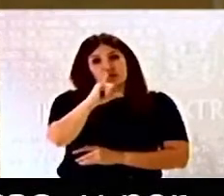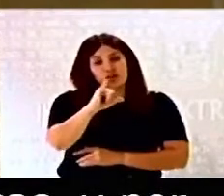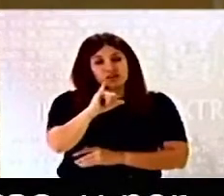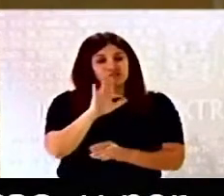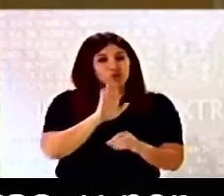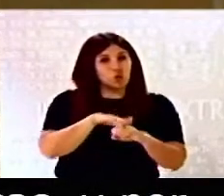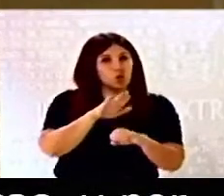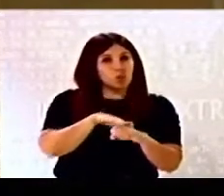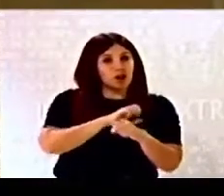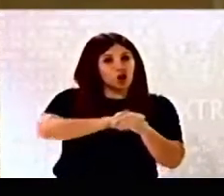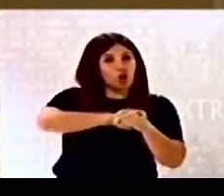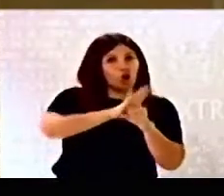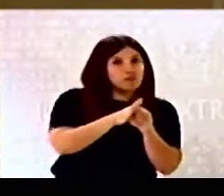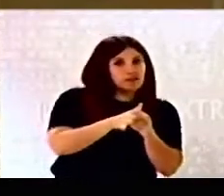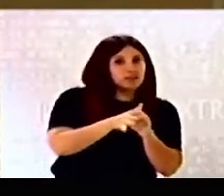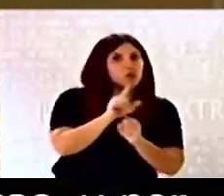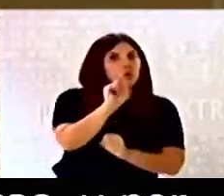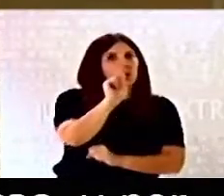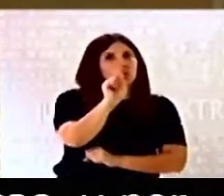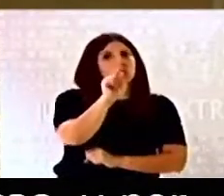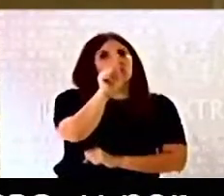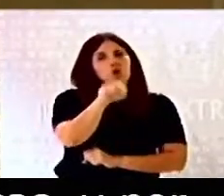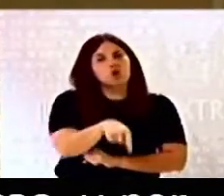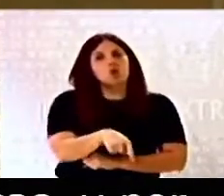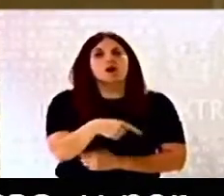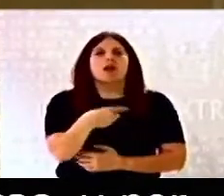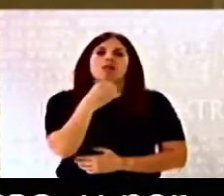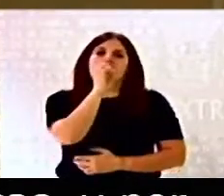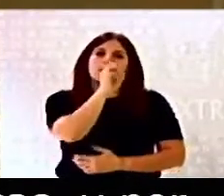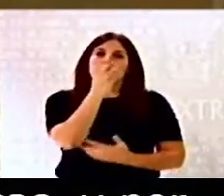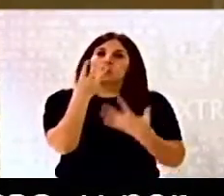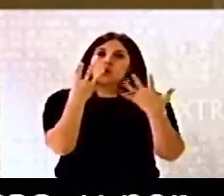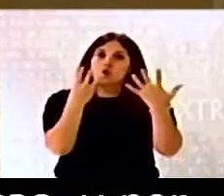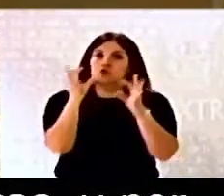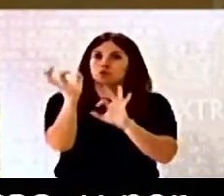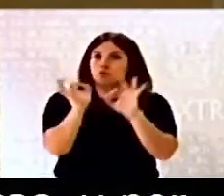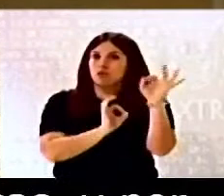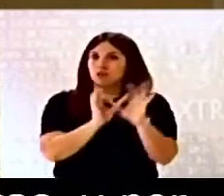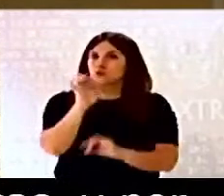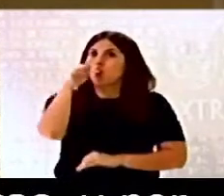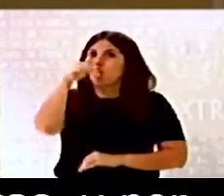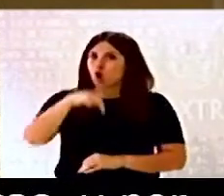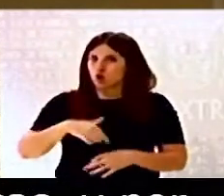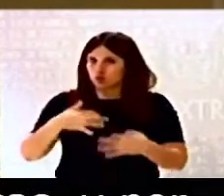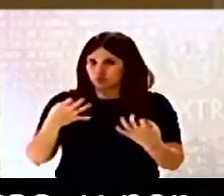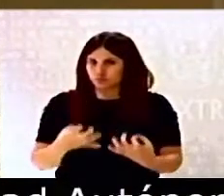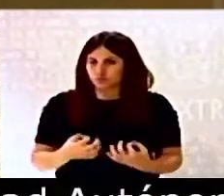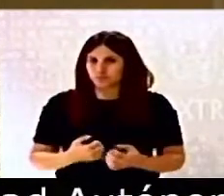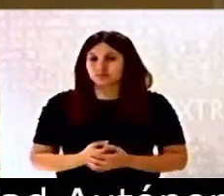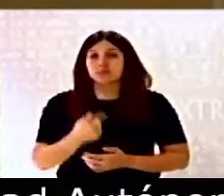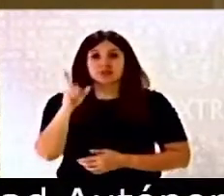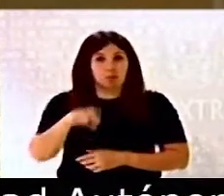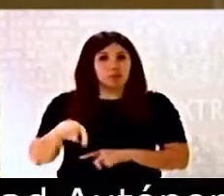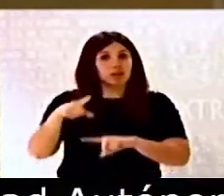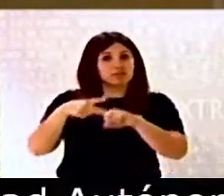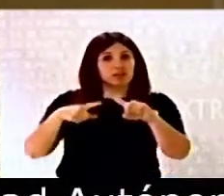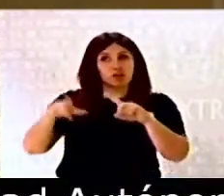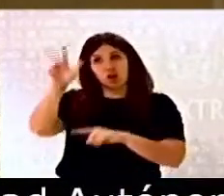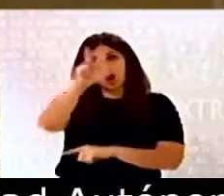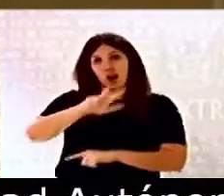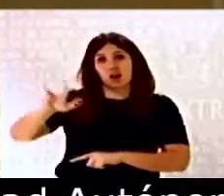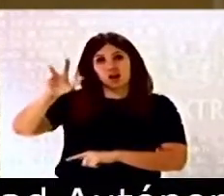de 1,08% en la comunidad autónoma en el día de hoy. Por debajo también de la media nacional, que está